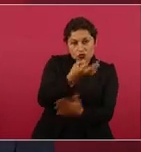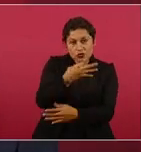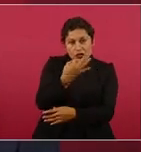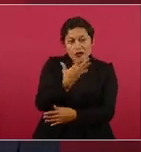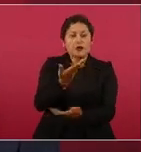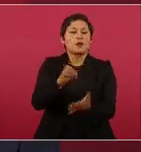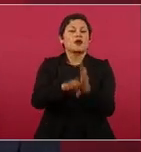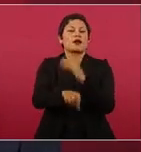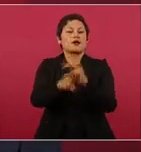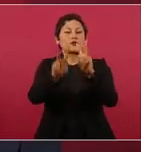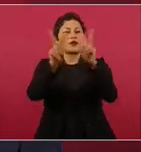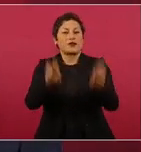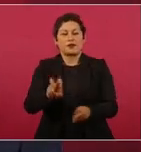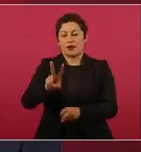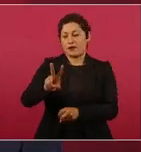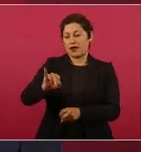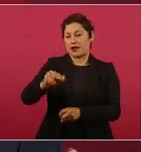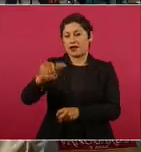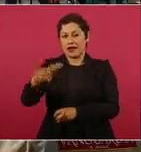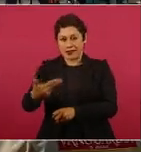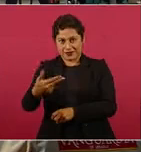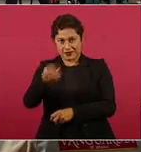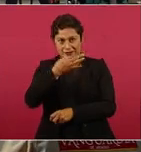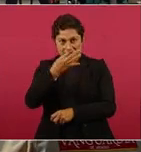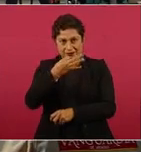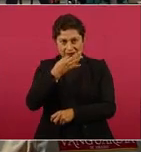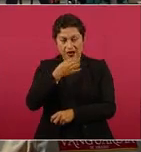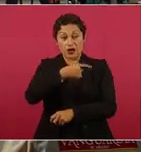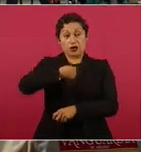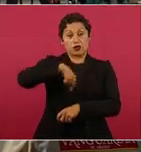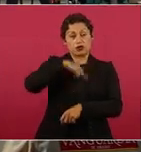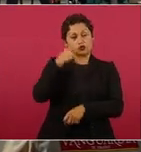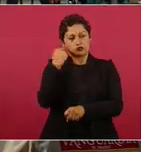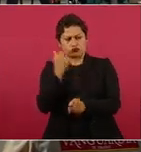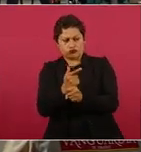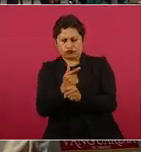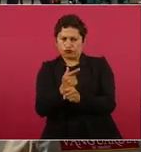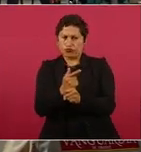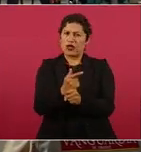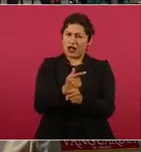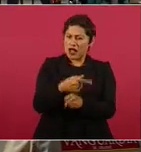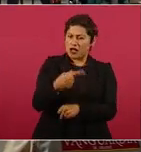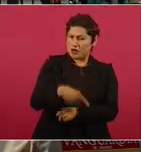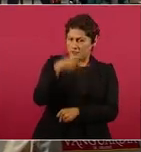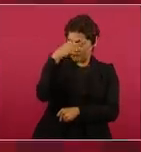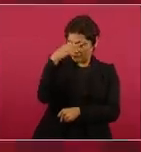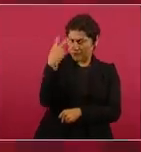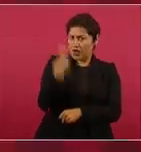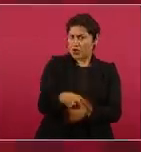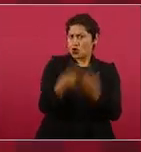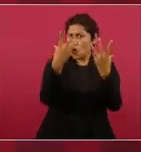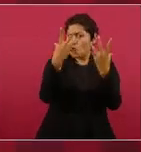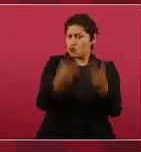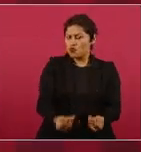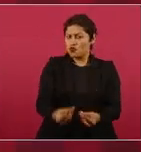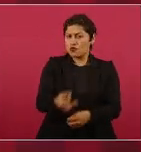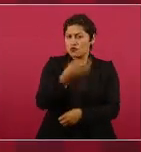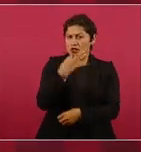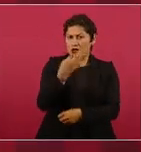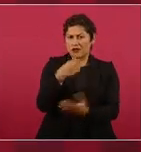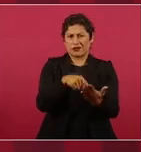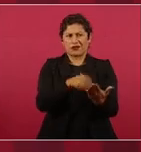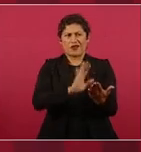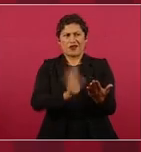VIH, identificamos que en México había una gran cantidad de medicamentos, de claves, que eran completamente